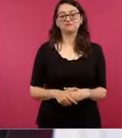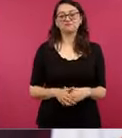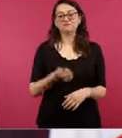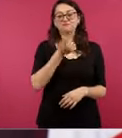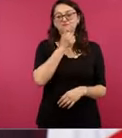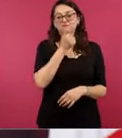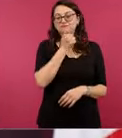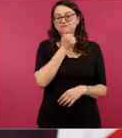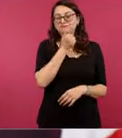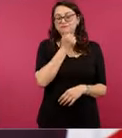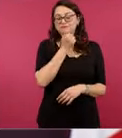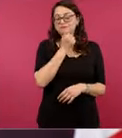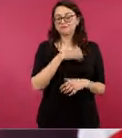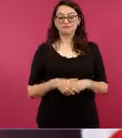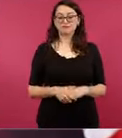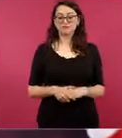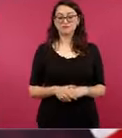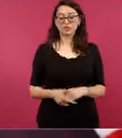intelectuales